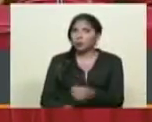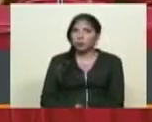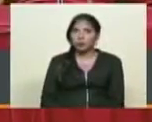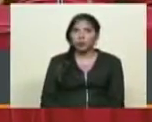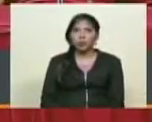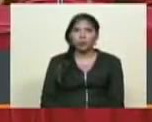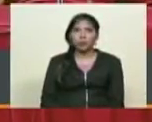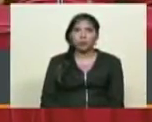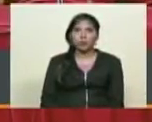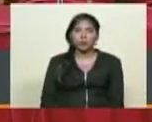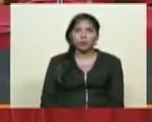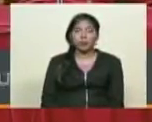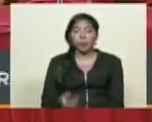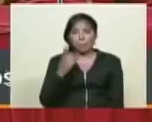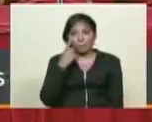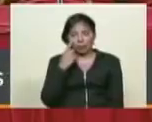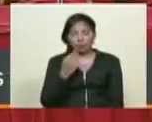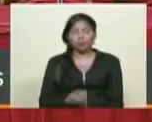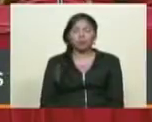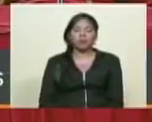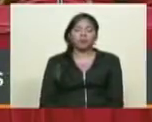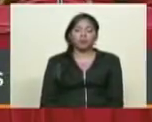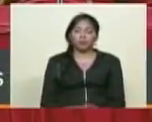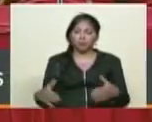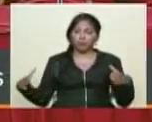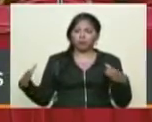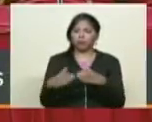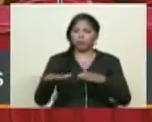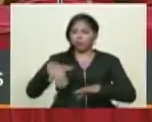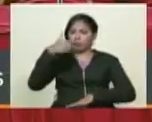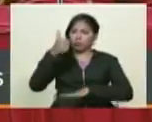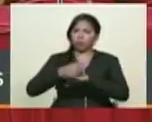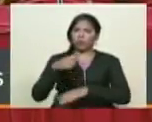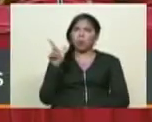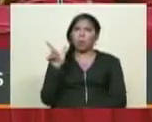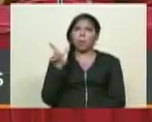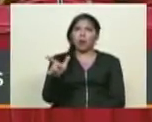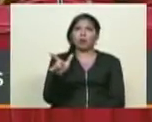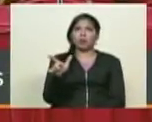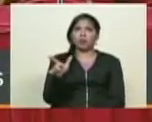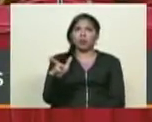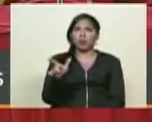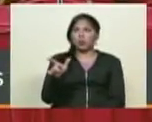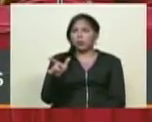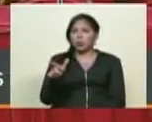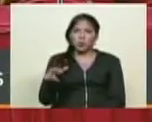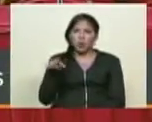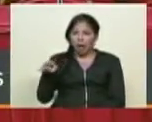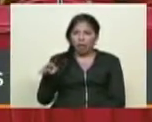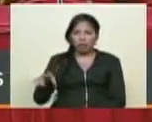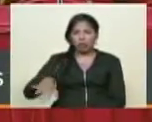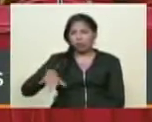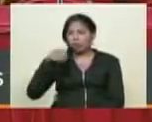Mira, el Partido Socialista Unido de Venezuela es, yo debo decirlo, es el más dinámico de todos los partidos de Venezuela.